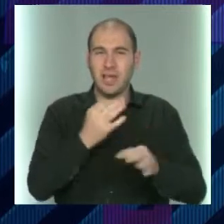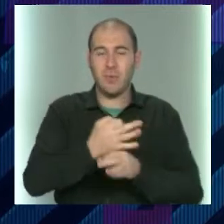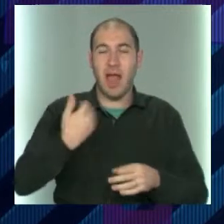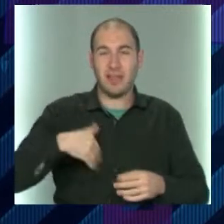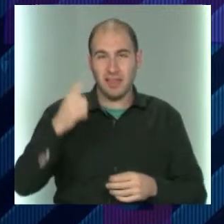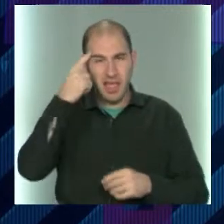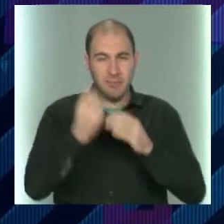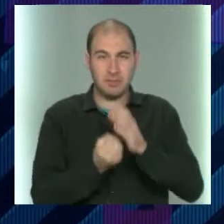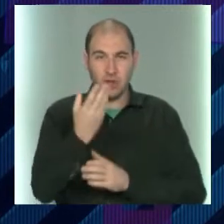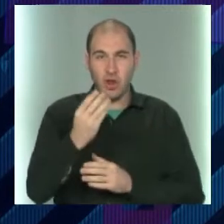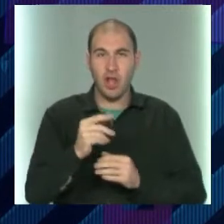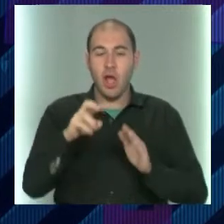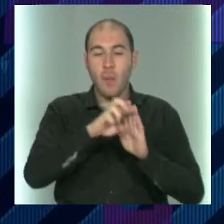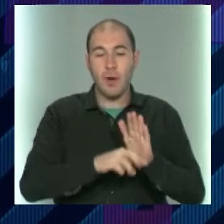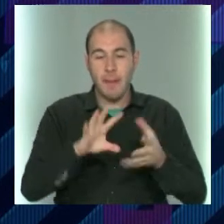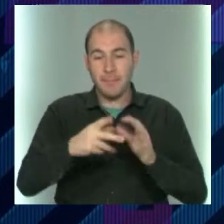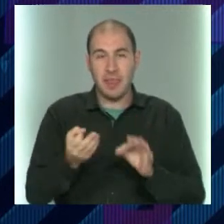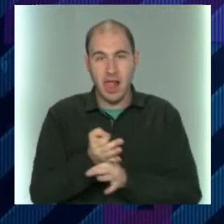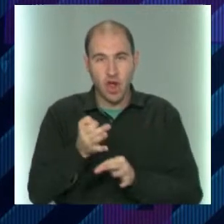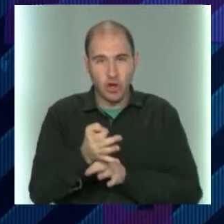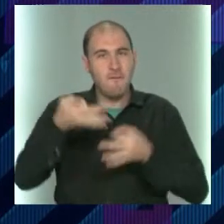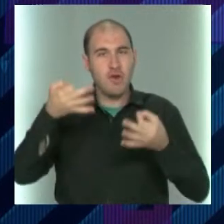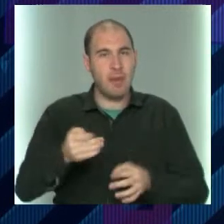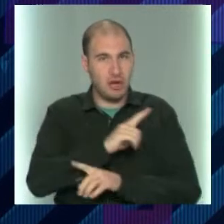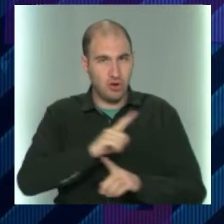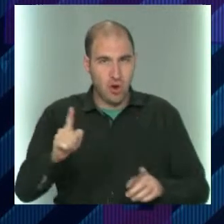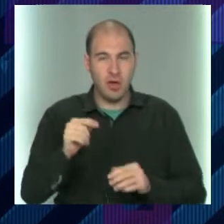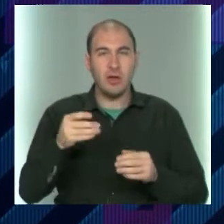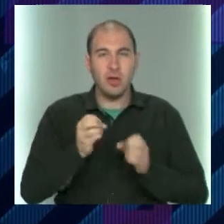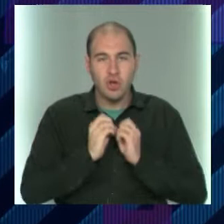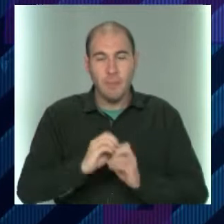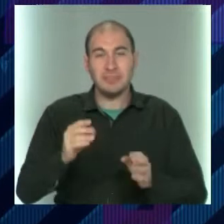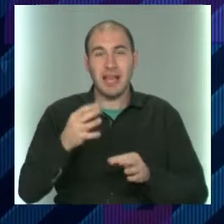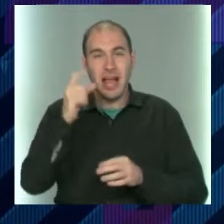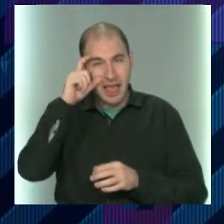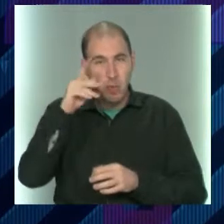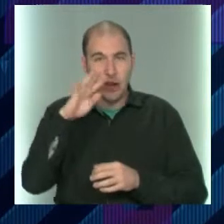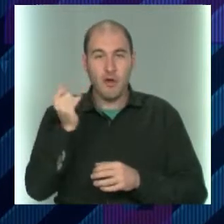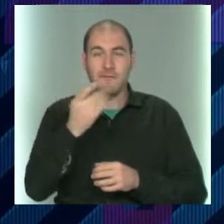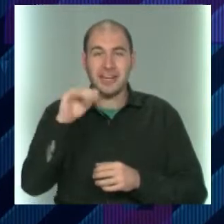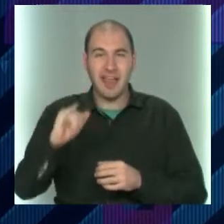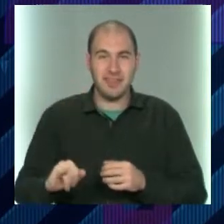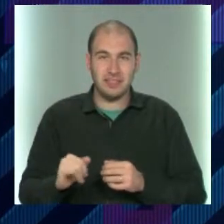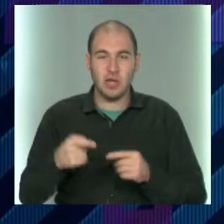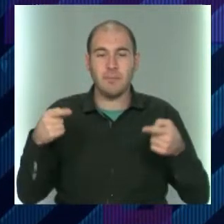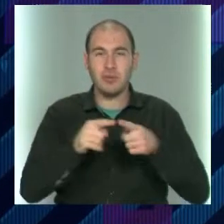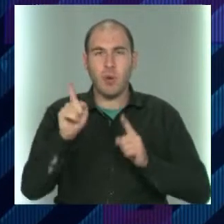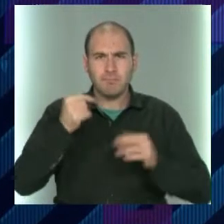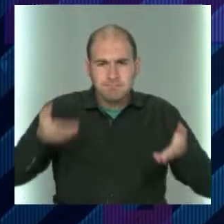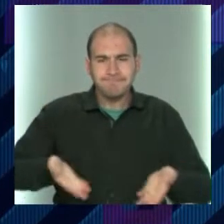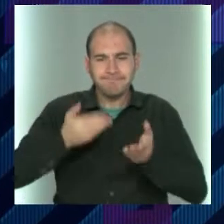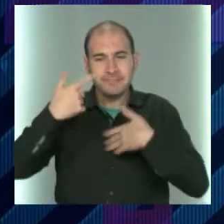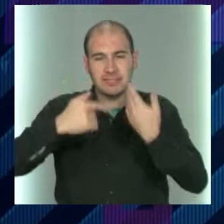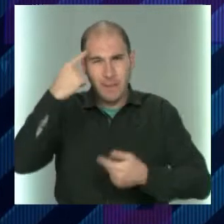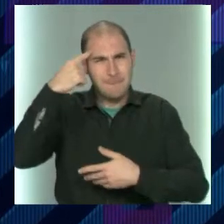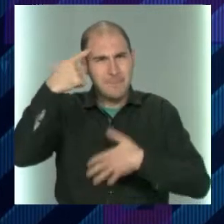Argentina de Inventores, que es un programa pedagógico no formal diseñado e implementado por Eduardo Fernández con el objetivo de estimular y desarrollar